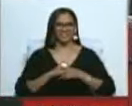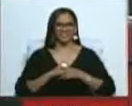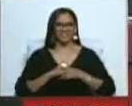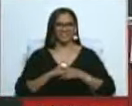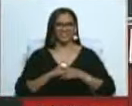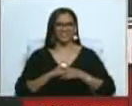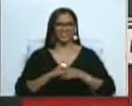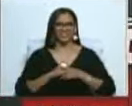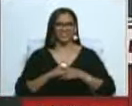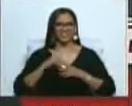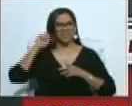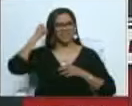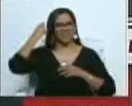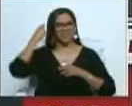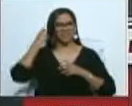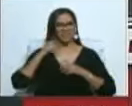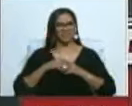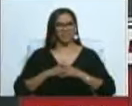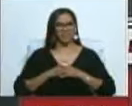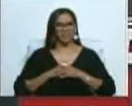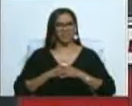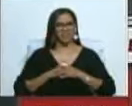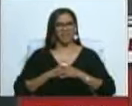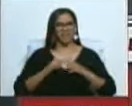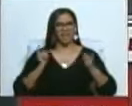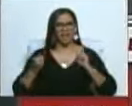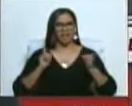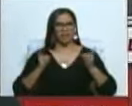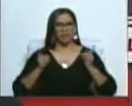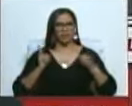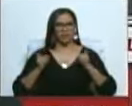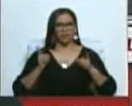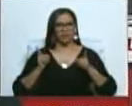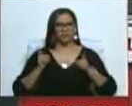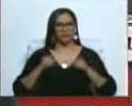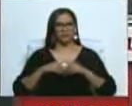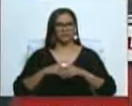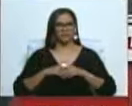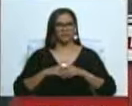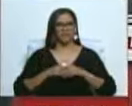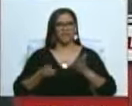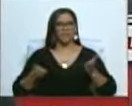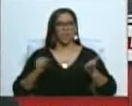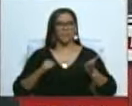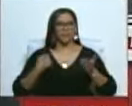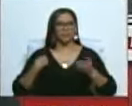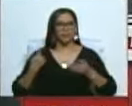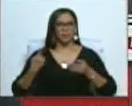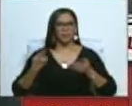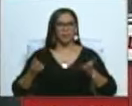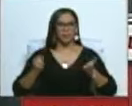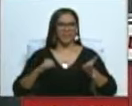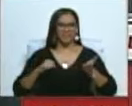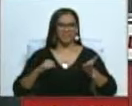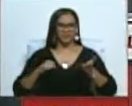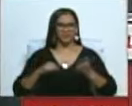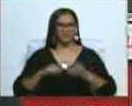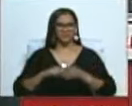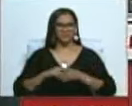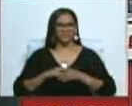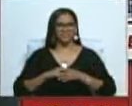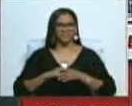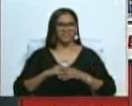Estaba recordando, presidente, alguna de las... de los mazos, de los primeros mazos.